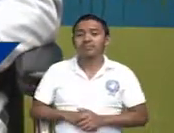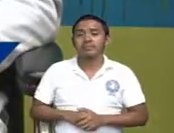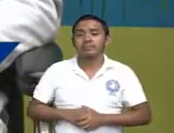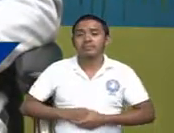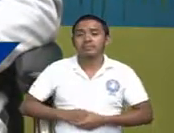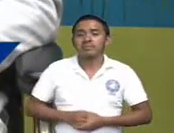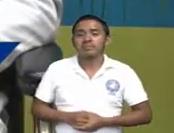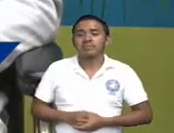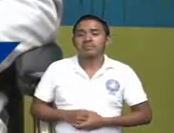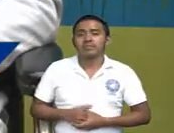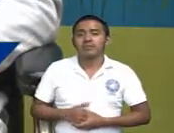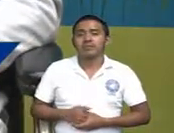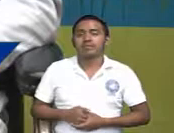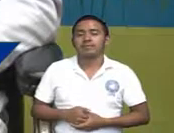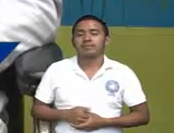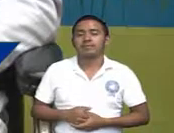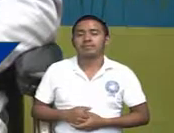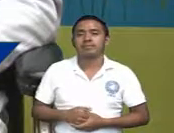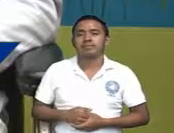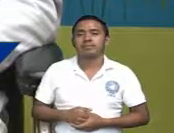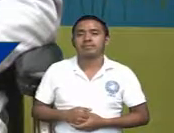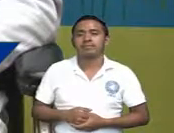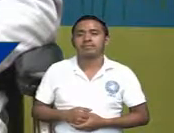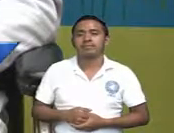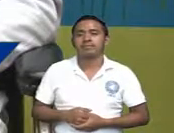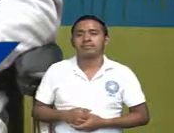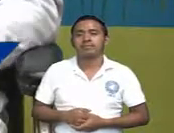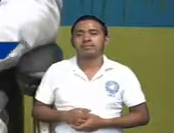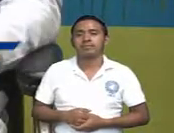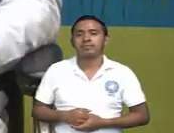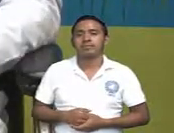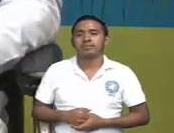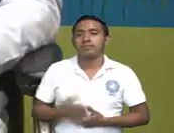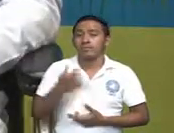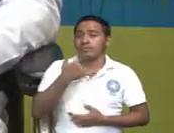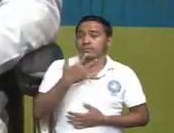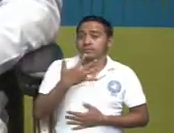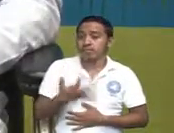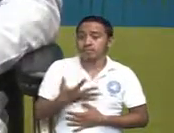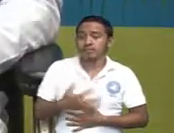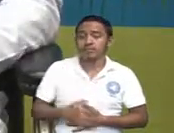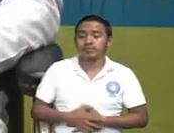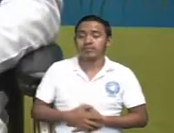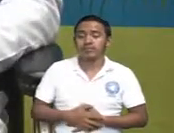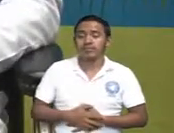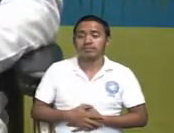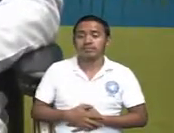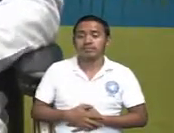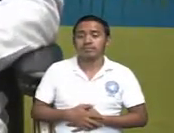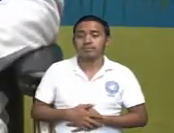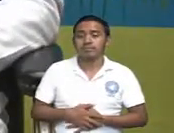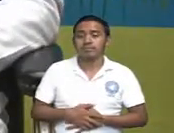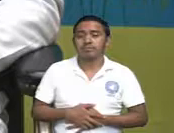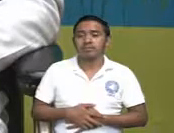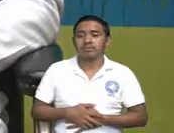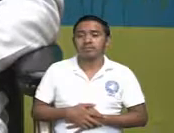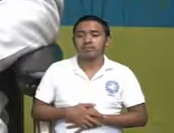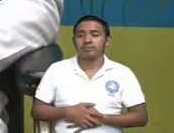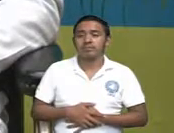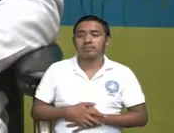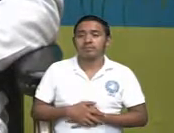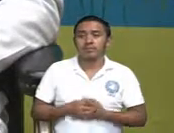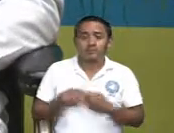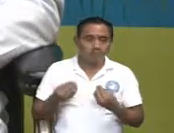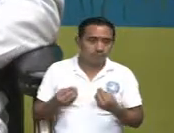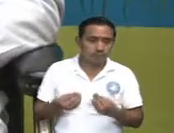sus vías respiratorias han porque todos generalmente casi todo una gran